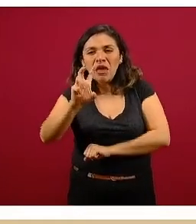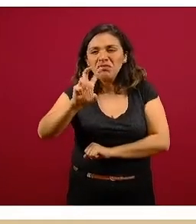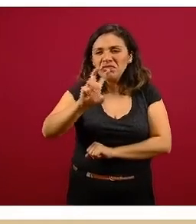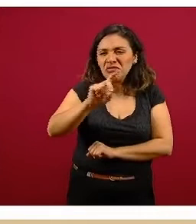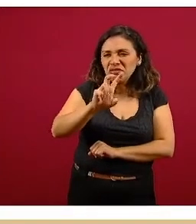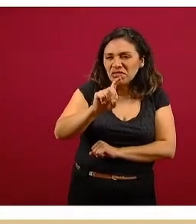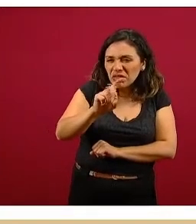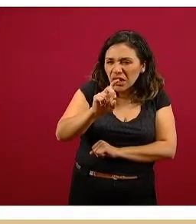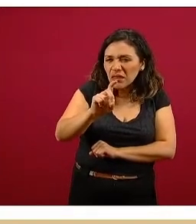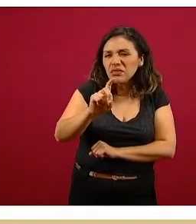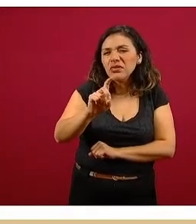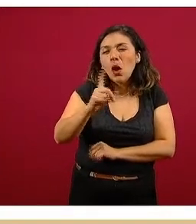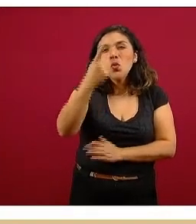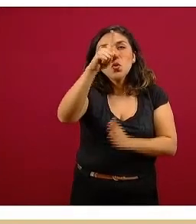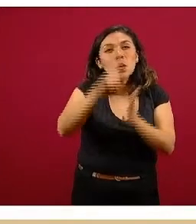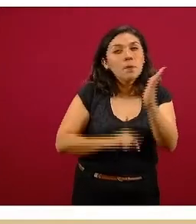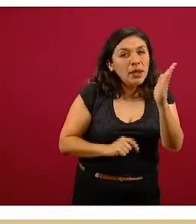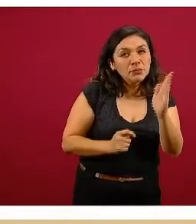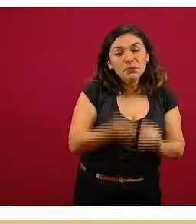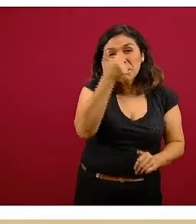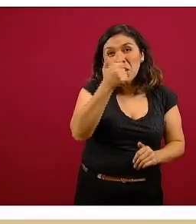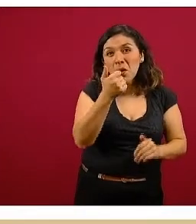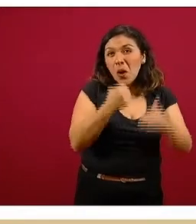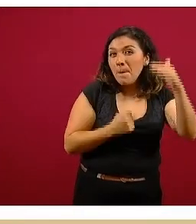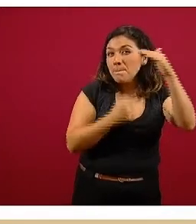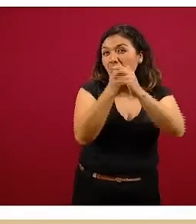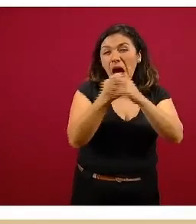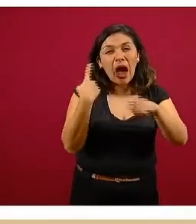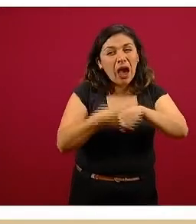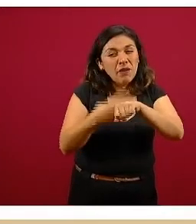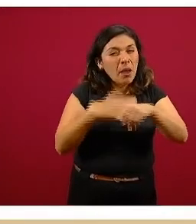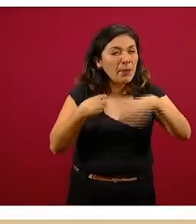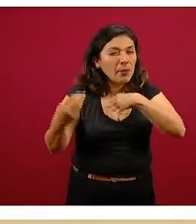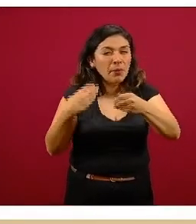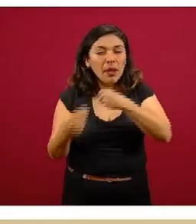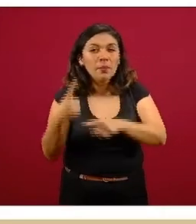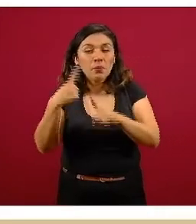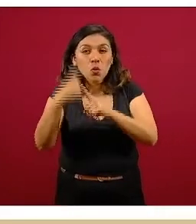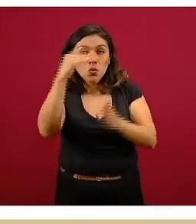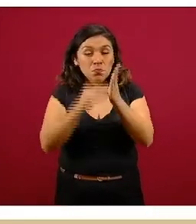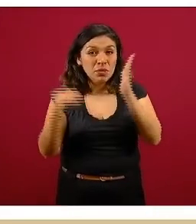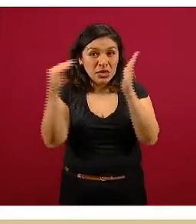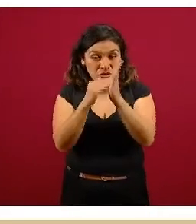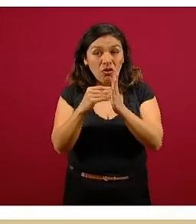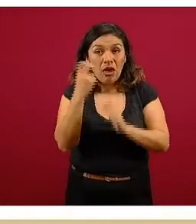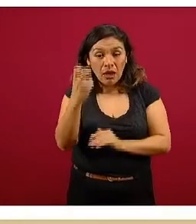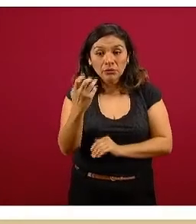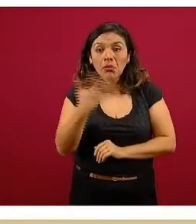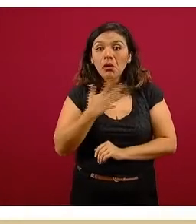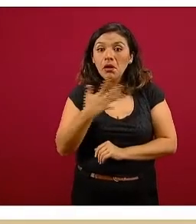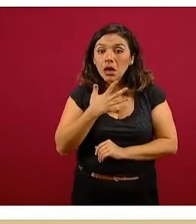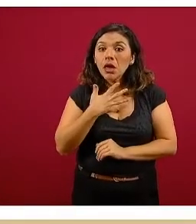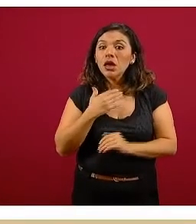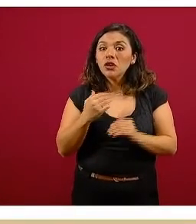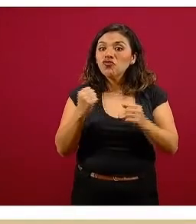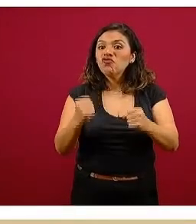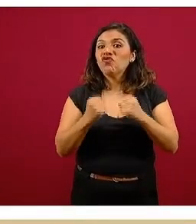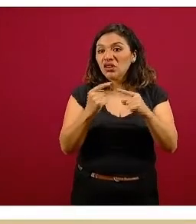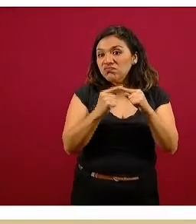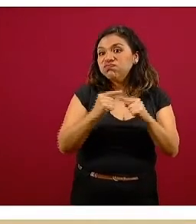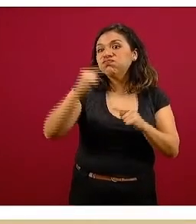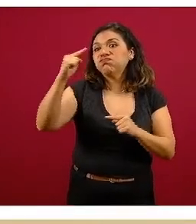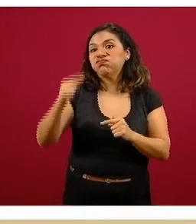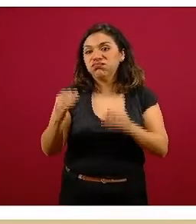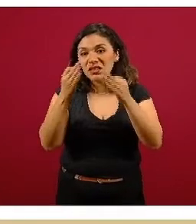es decir, para después de un mes de haber presentado su primer caso por millón de habitantes, tenían una intensidad